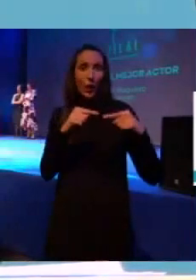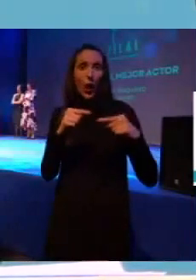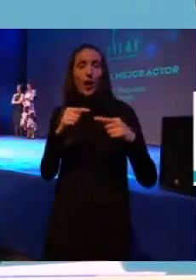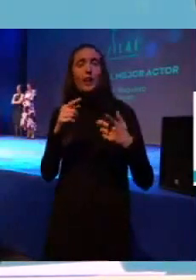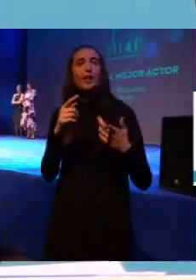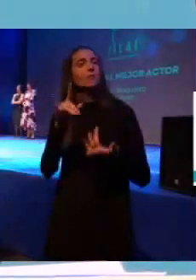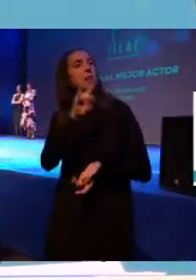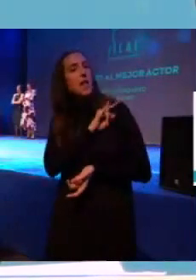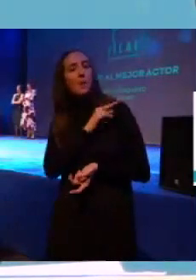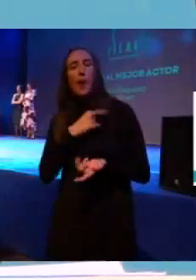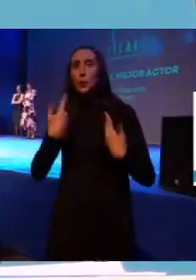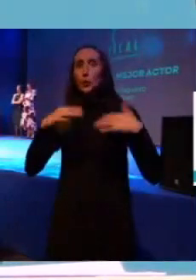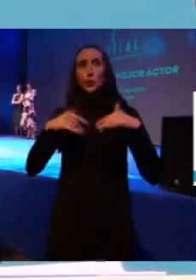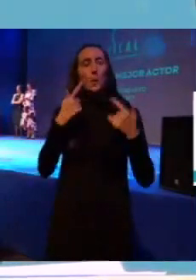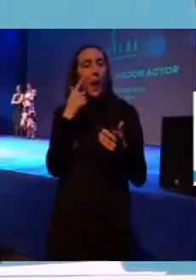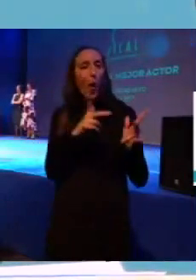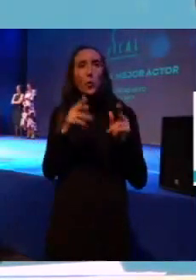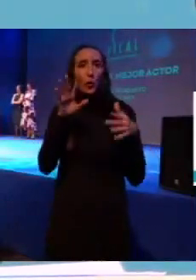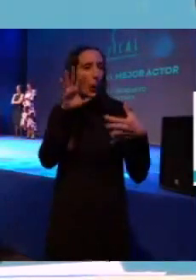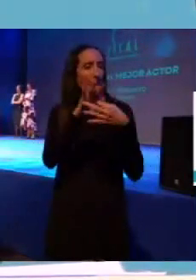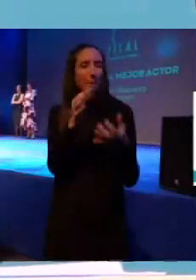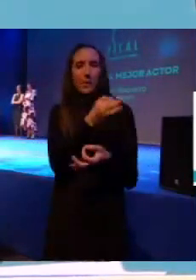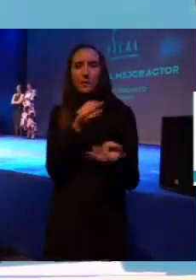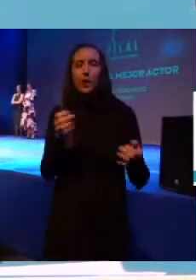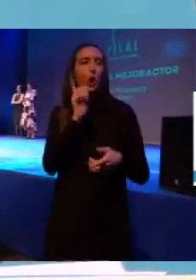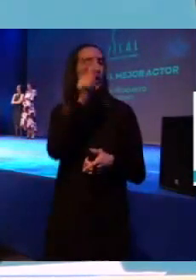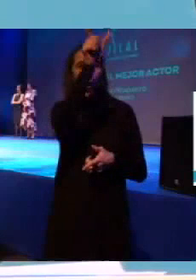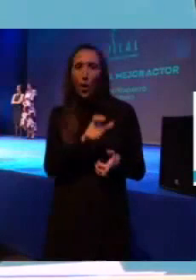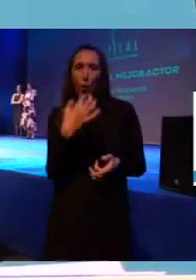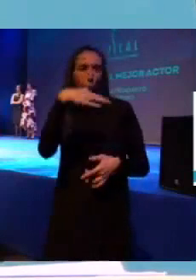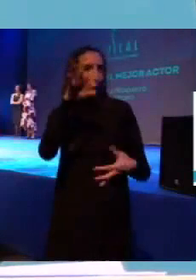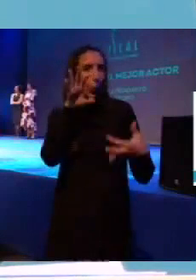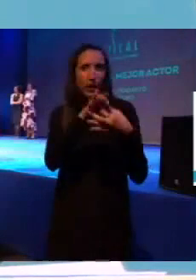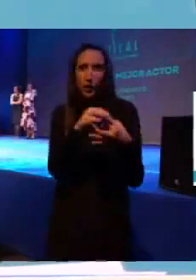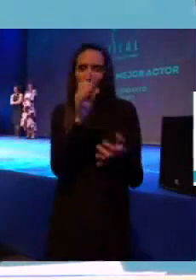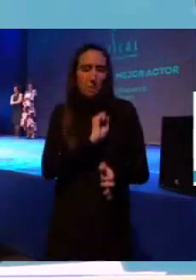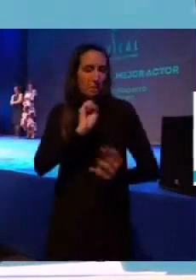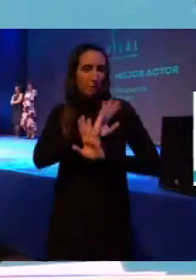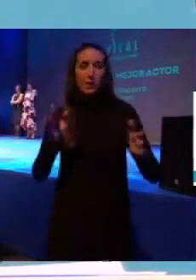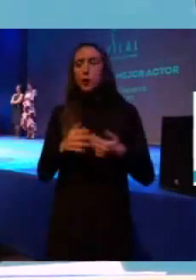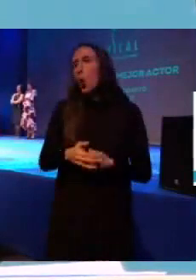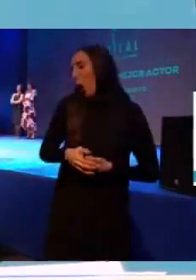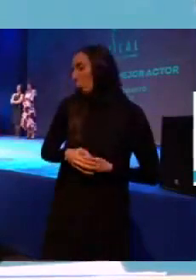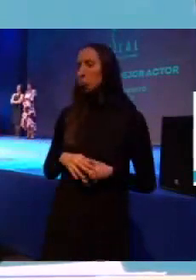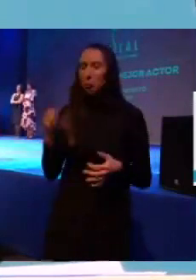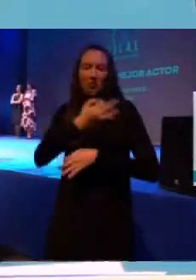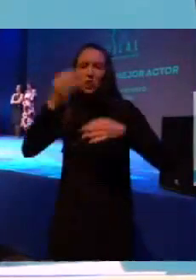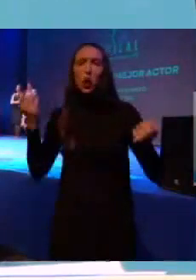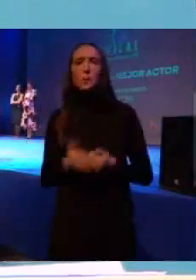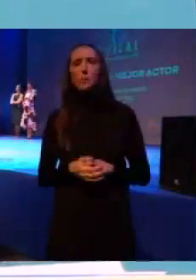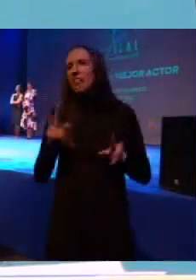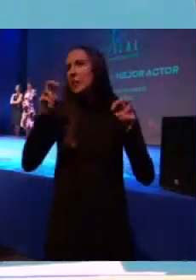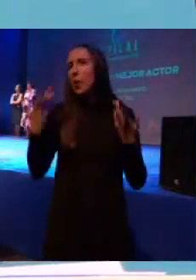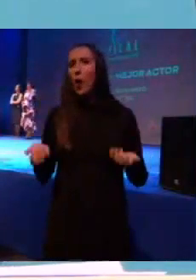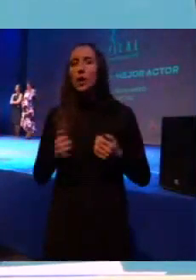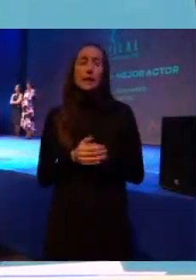muy entusiasmada diciendo: un corto para ti, solo lo puedes hacer tú y lo vas a hacer fenomenal. Y dije: bueno, cojonudo, ¿de qué va? Me dijo: es